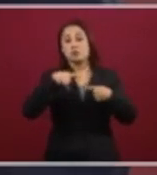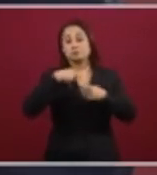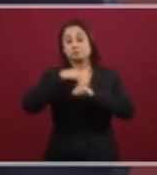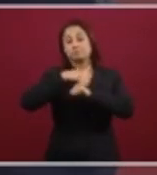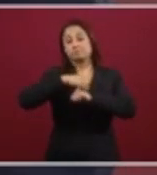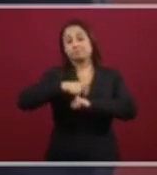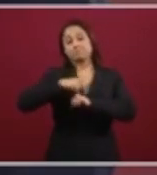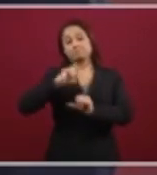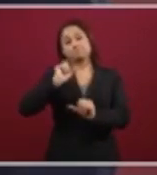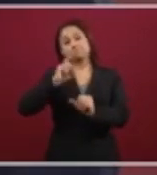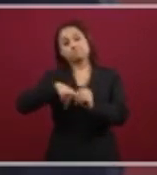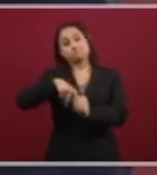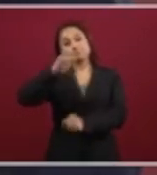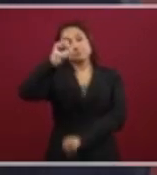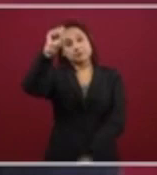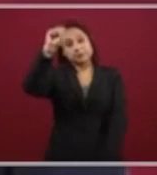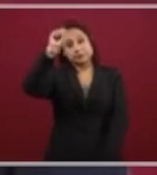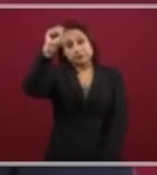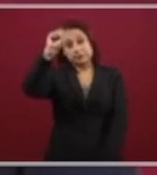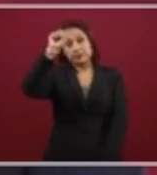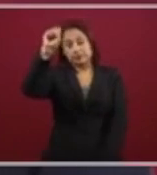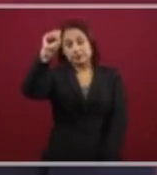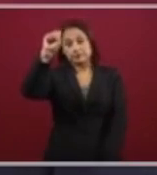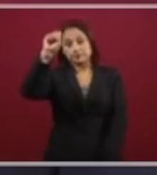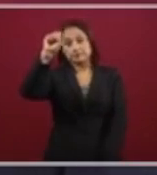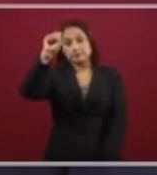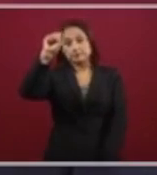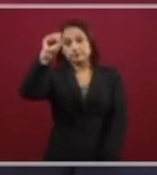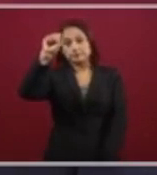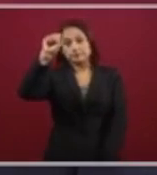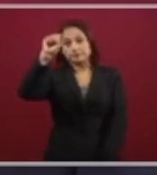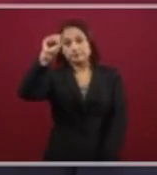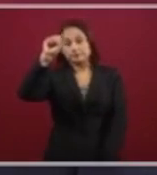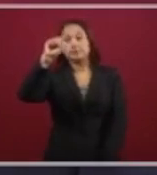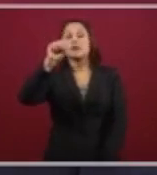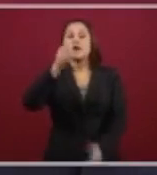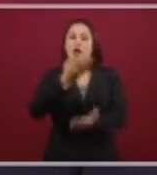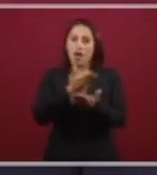que, además de lo establecido en el contrato colectivo,